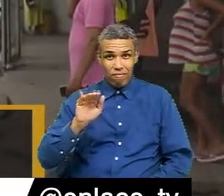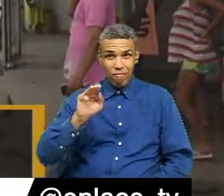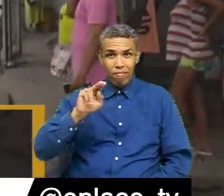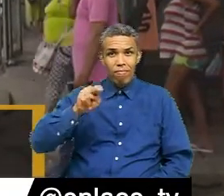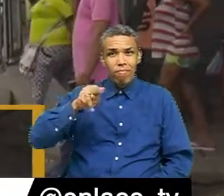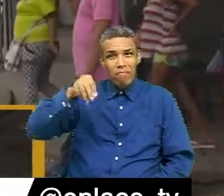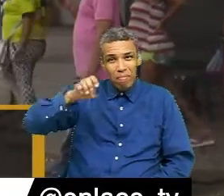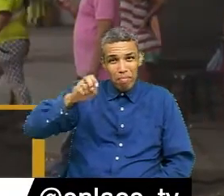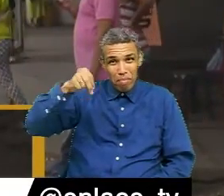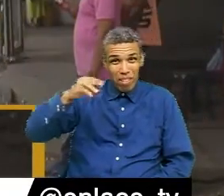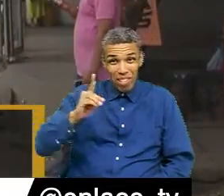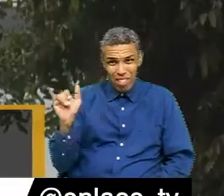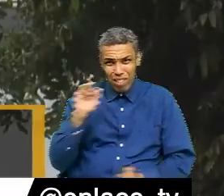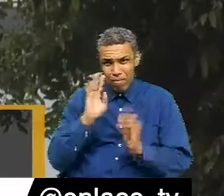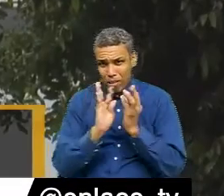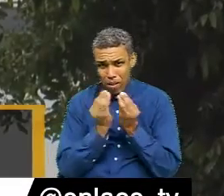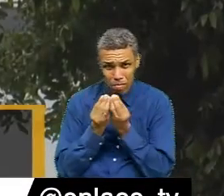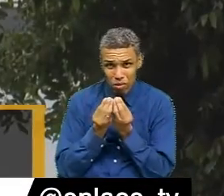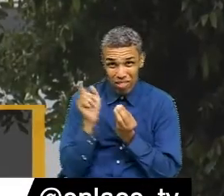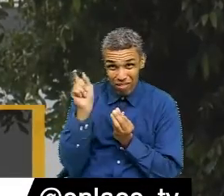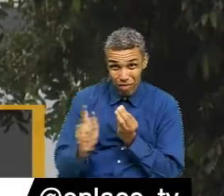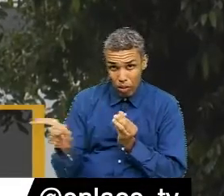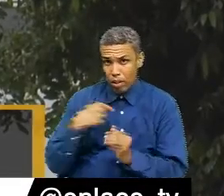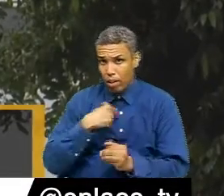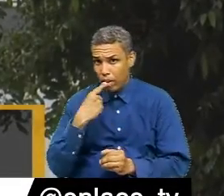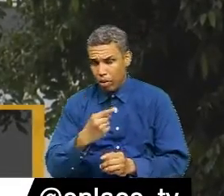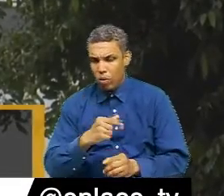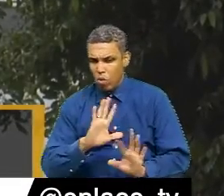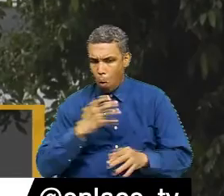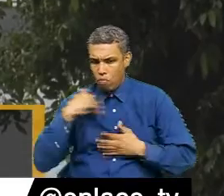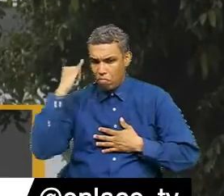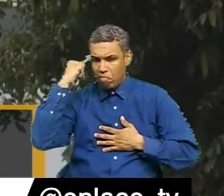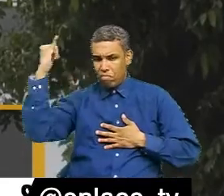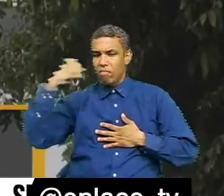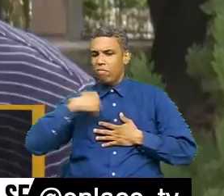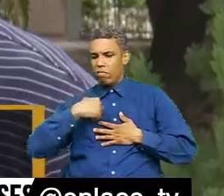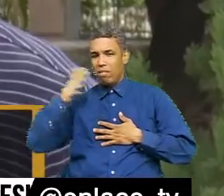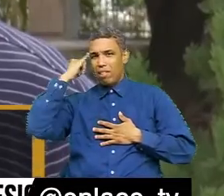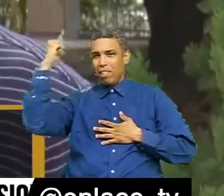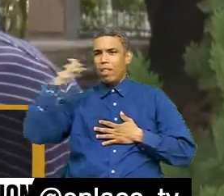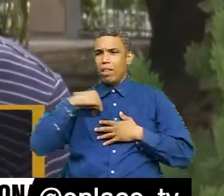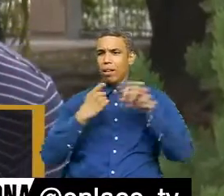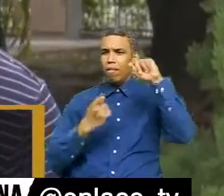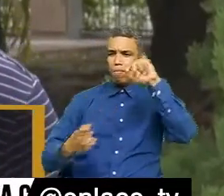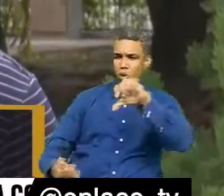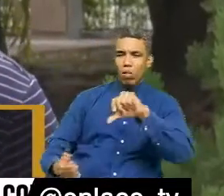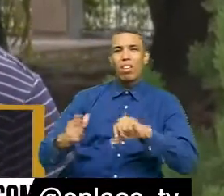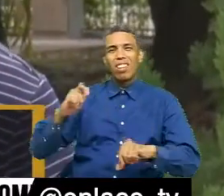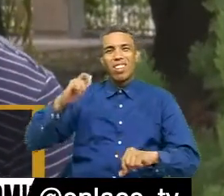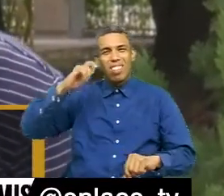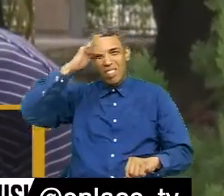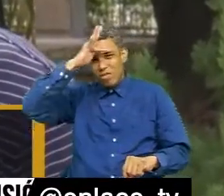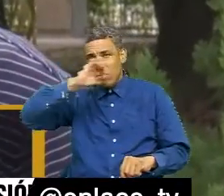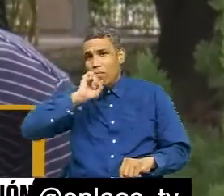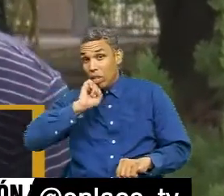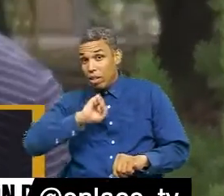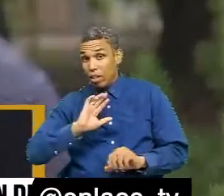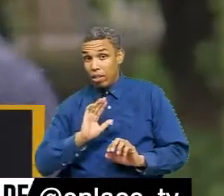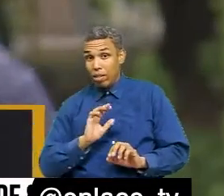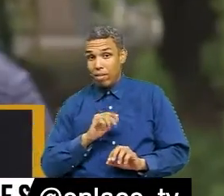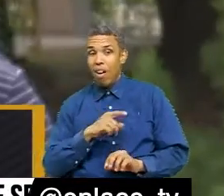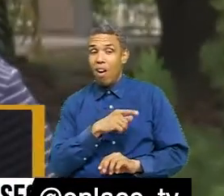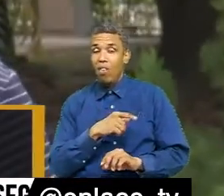Regional del Magdalena Medio, ha informado sobre la aprobación de esta iniciativa por parte de la Corporación Edilicia. Aprobó en plenaria el proyecto 015 que le da las facultades